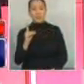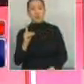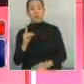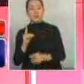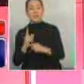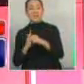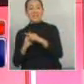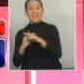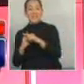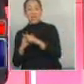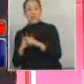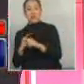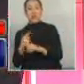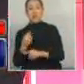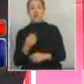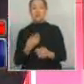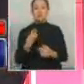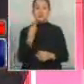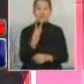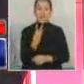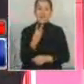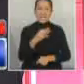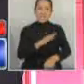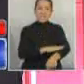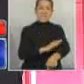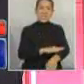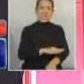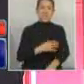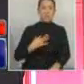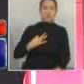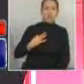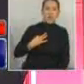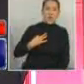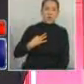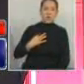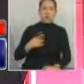izquierda, ahora hay tres, más Izquierda Ciudadana,